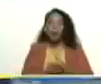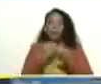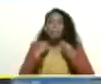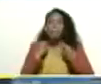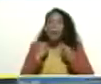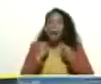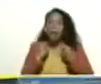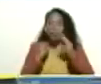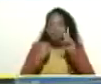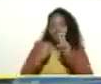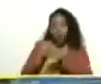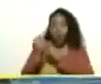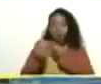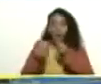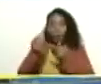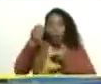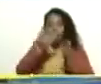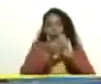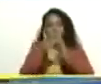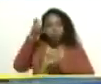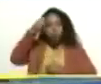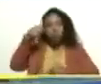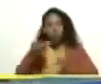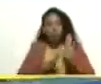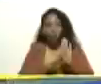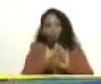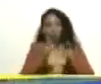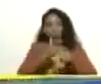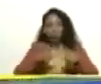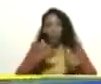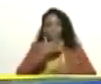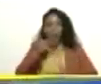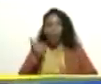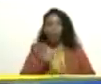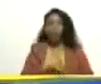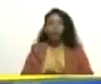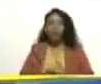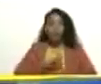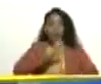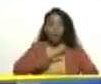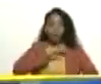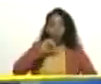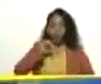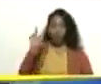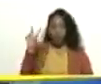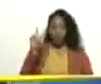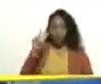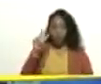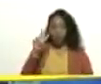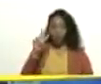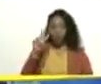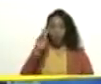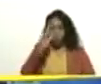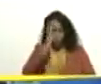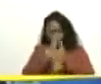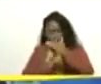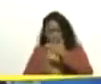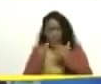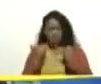patria para nuestro país y desde nuestra patria de manera Modesta